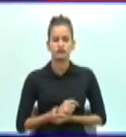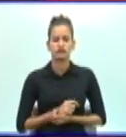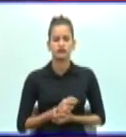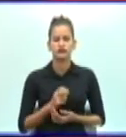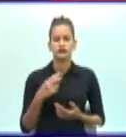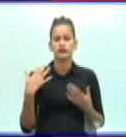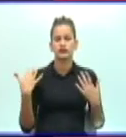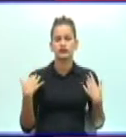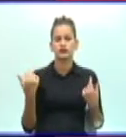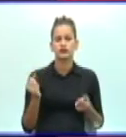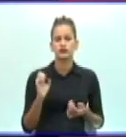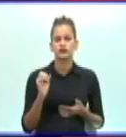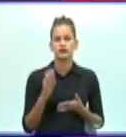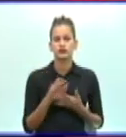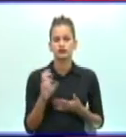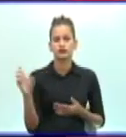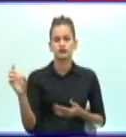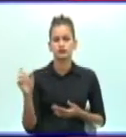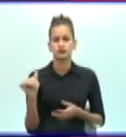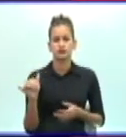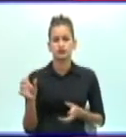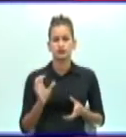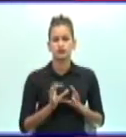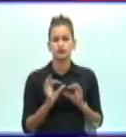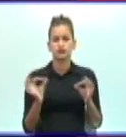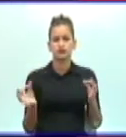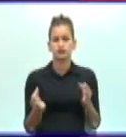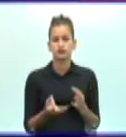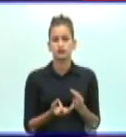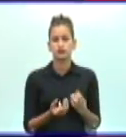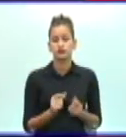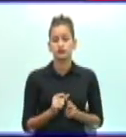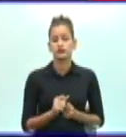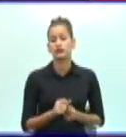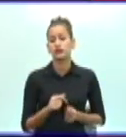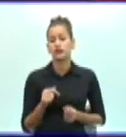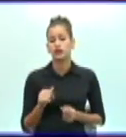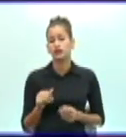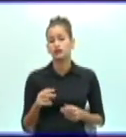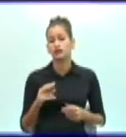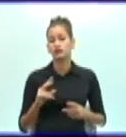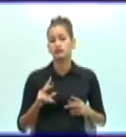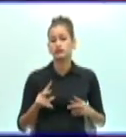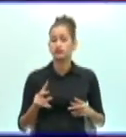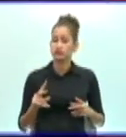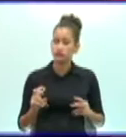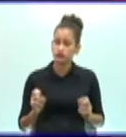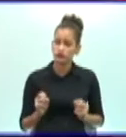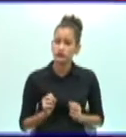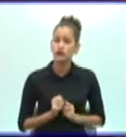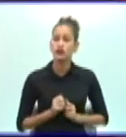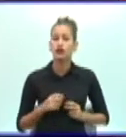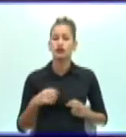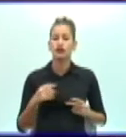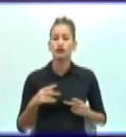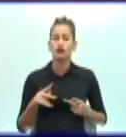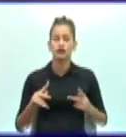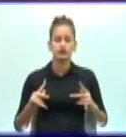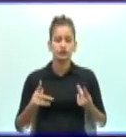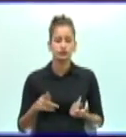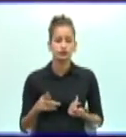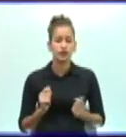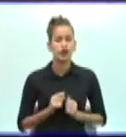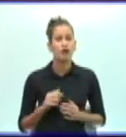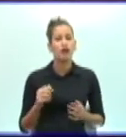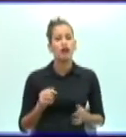escuelas. Igualmente para las familias que nuevamente han convertido espacios de sus hogares en aulas. Les